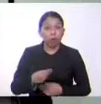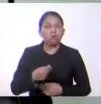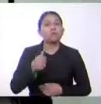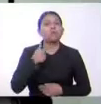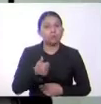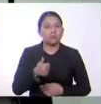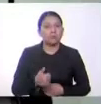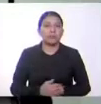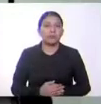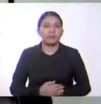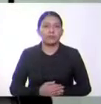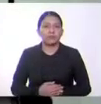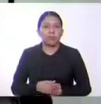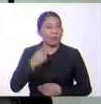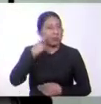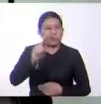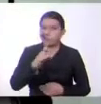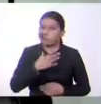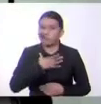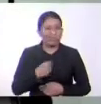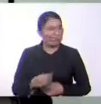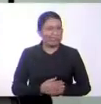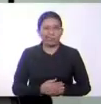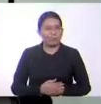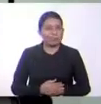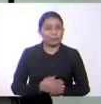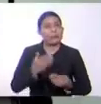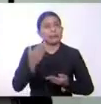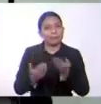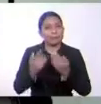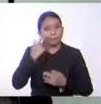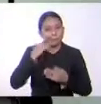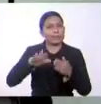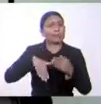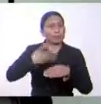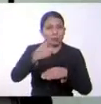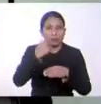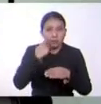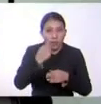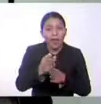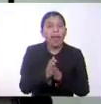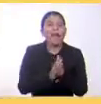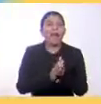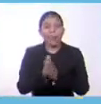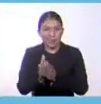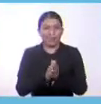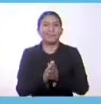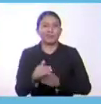dirás que sí. Si no te gusta, pues más adelante verás lo interesante que es este género.